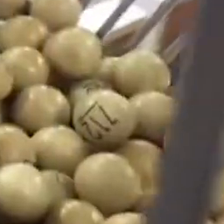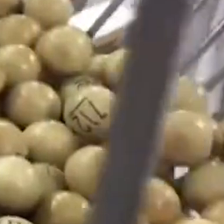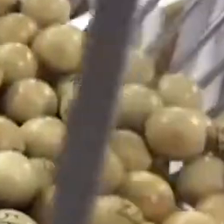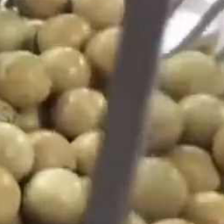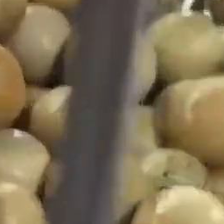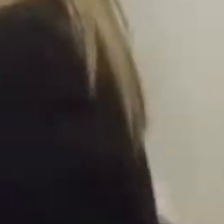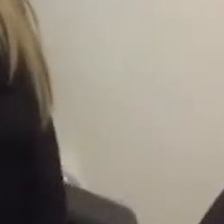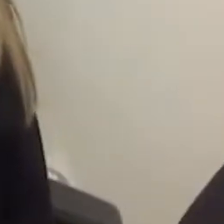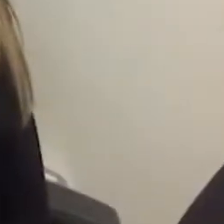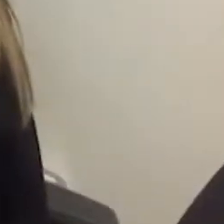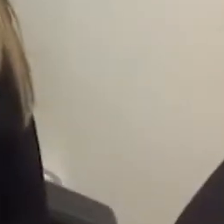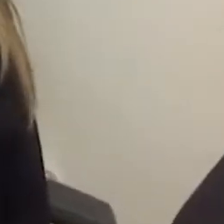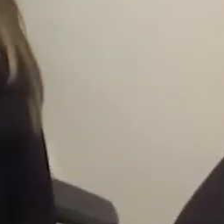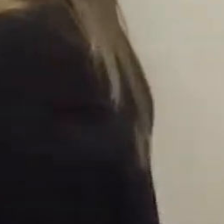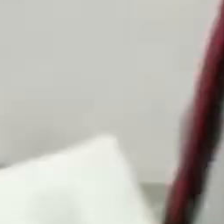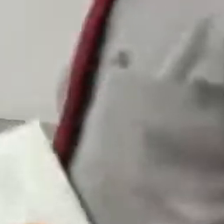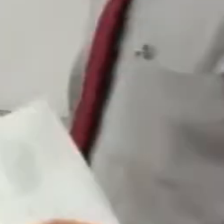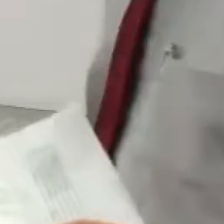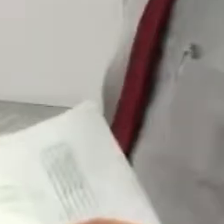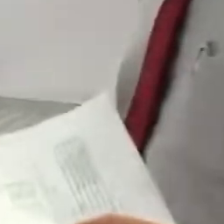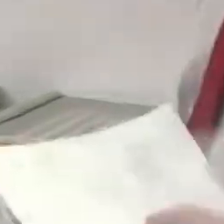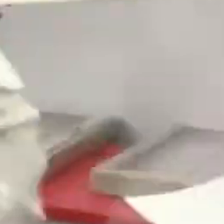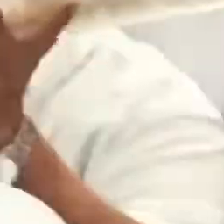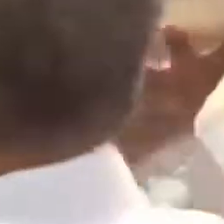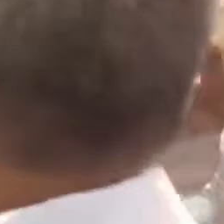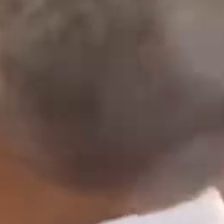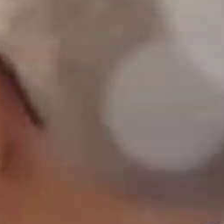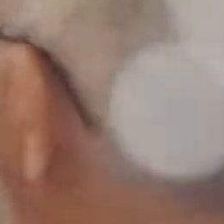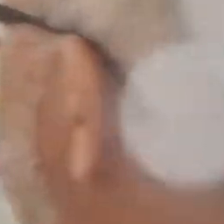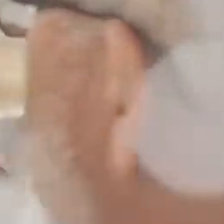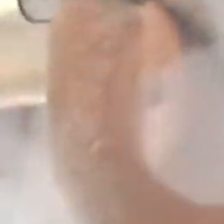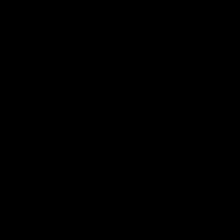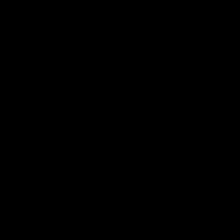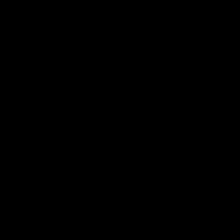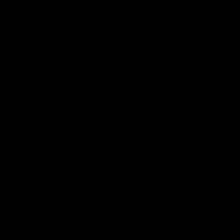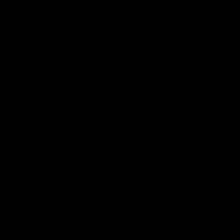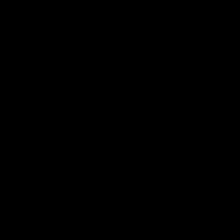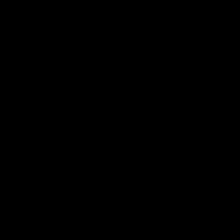Solo en 13, Costa Rica Televisión.